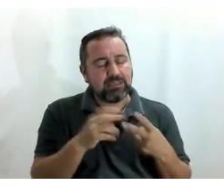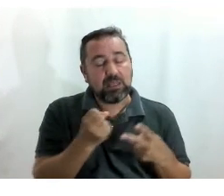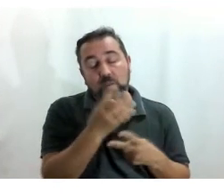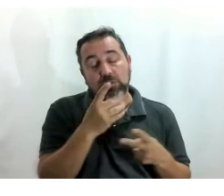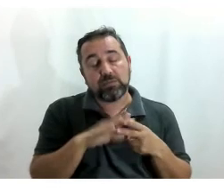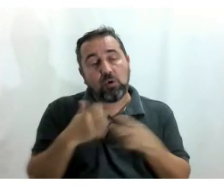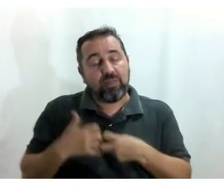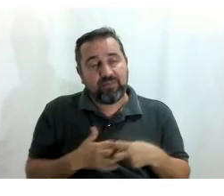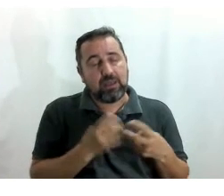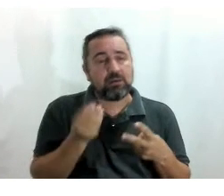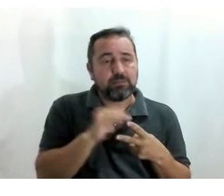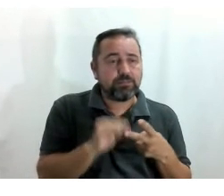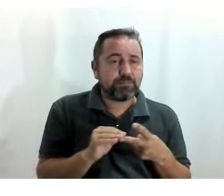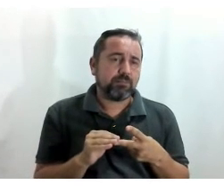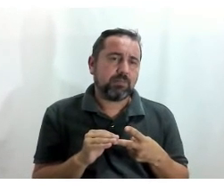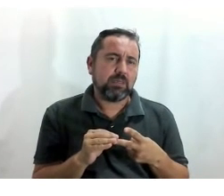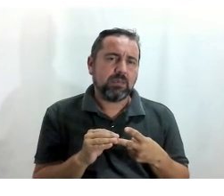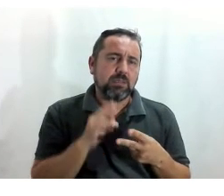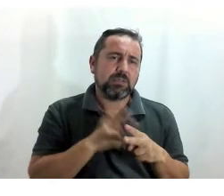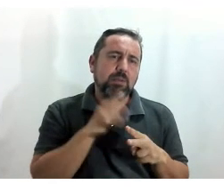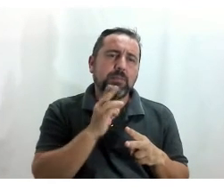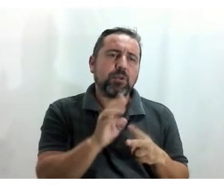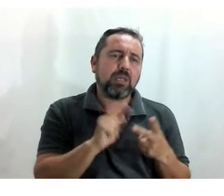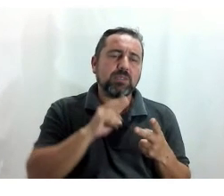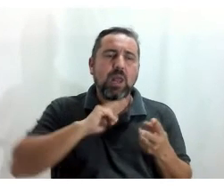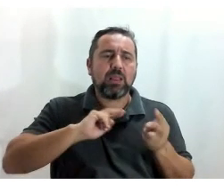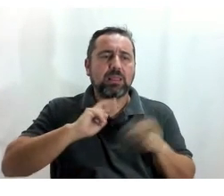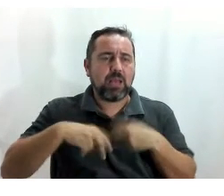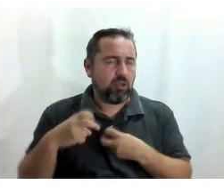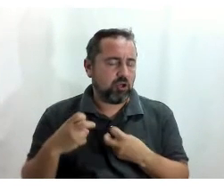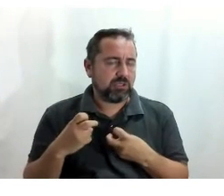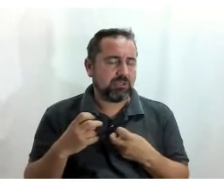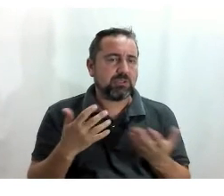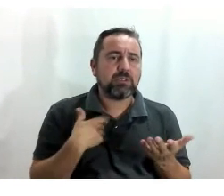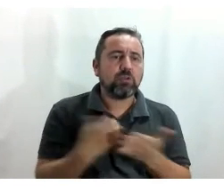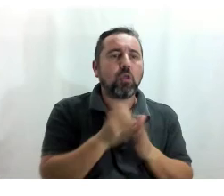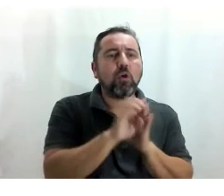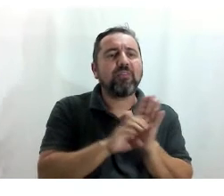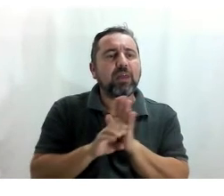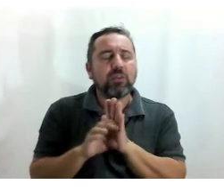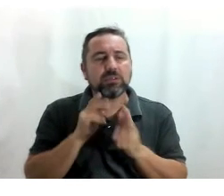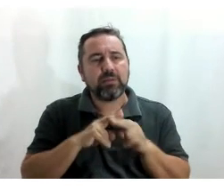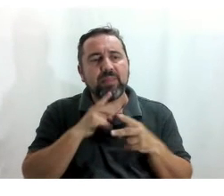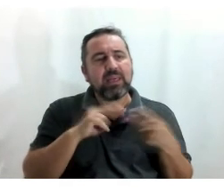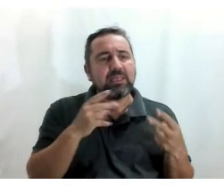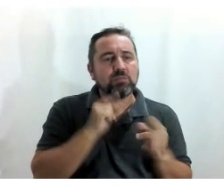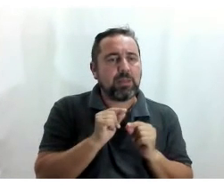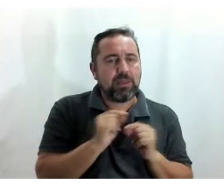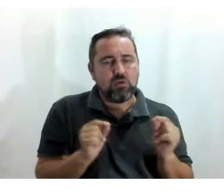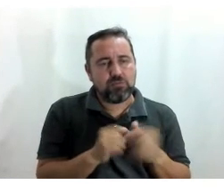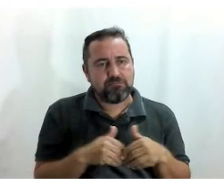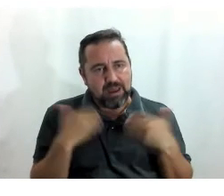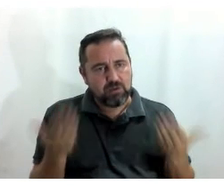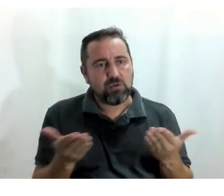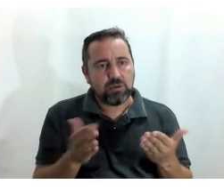que codifican para proteínas cuya alteración provoca hipoacusia, están codificados por genes de tamaño mayor al que se puede